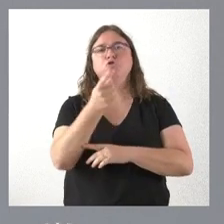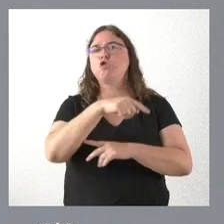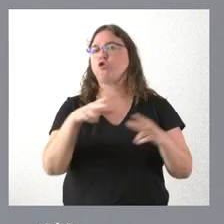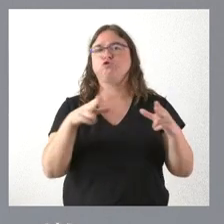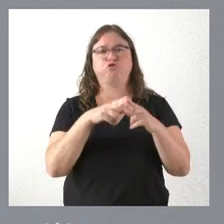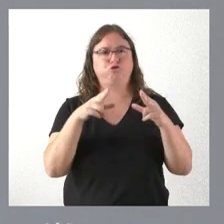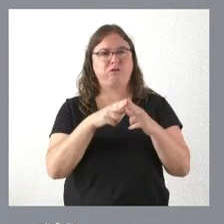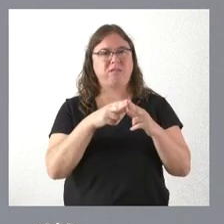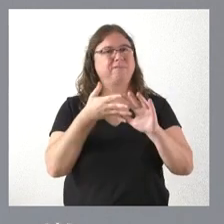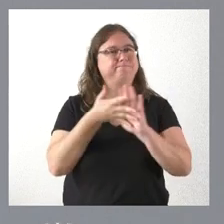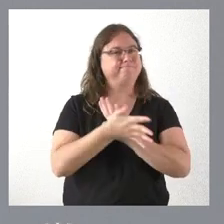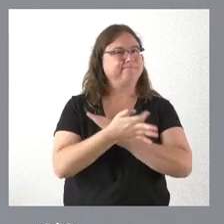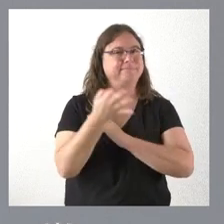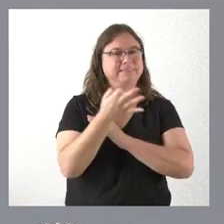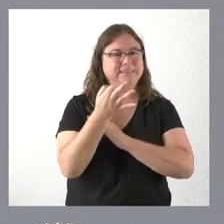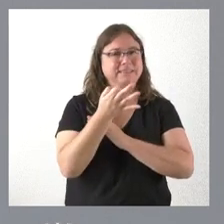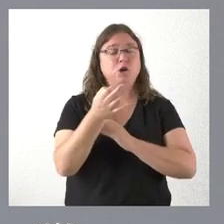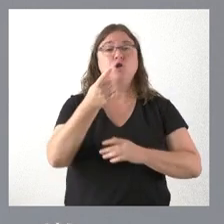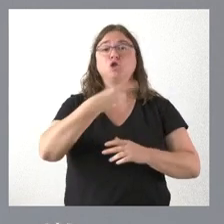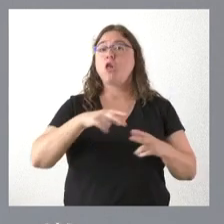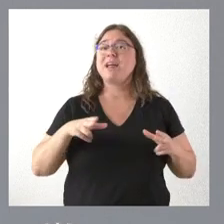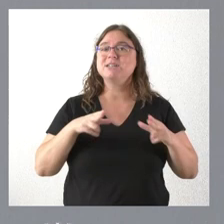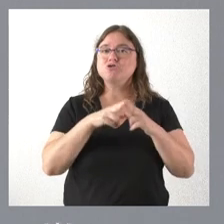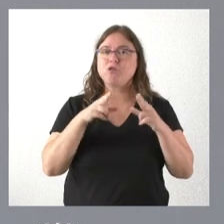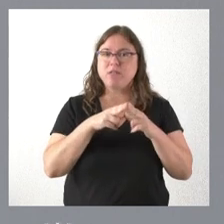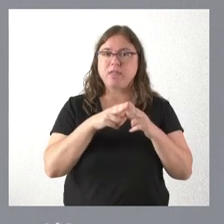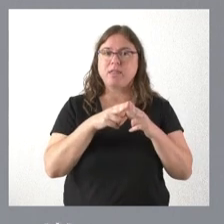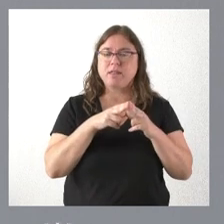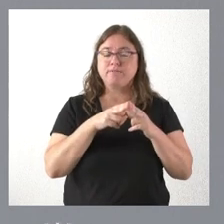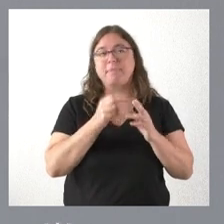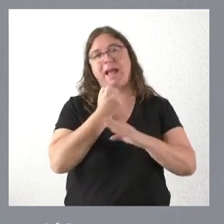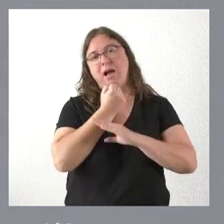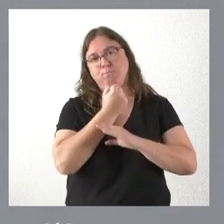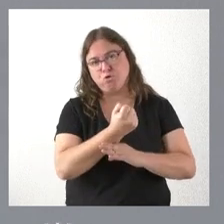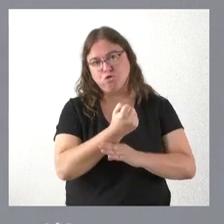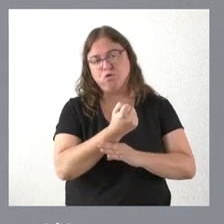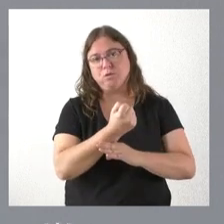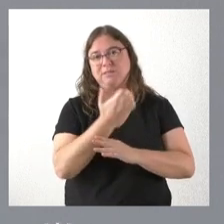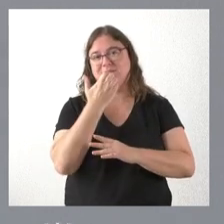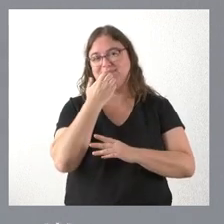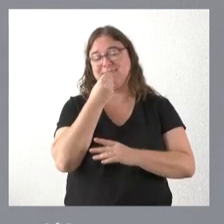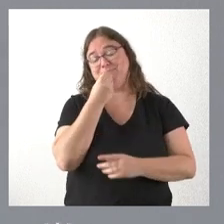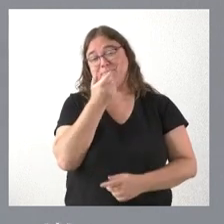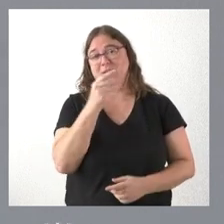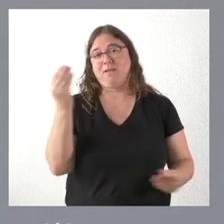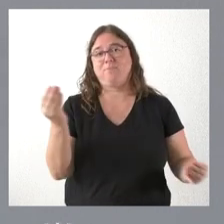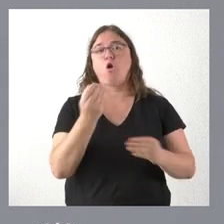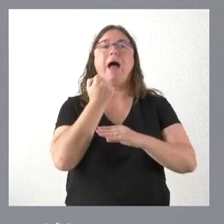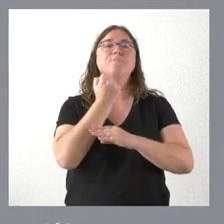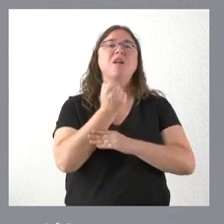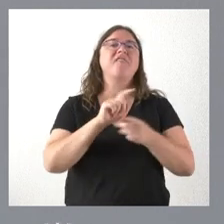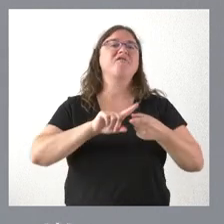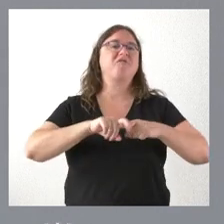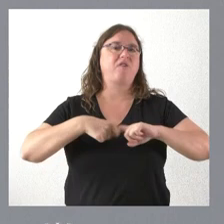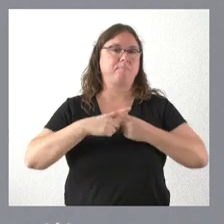la sociedad En definitiva se trata de que toda la sociedad soporten o apoyen si quieren mejor ese término a las familias